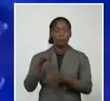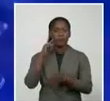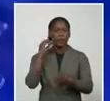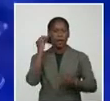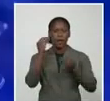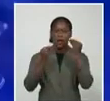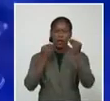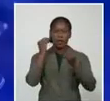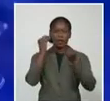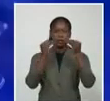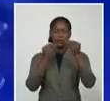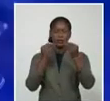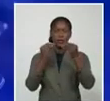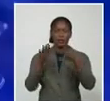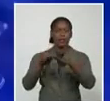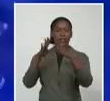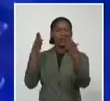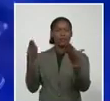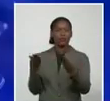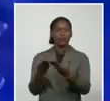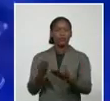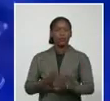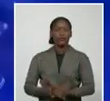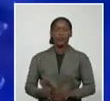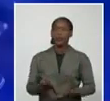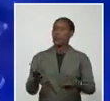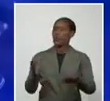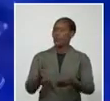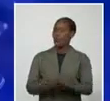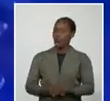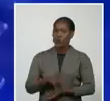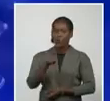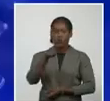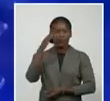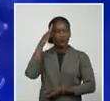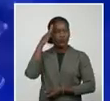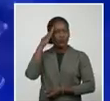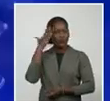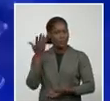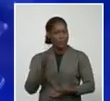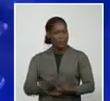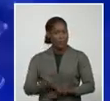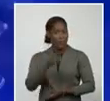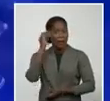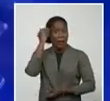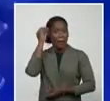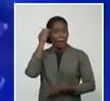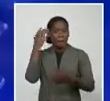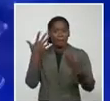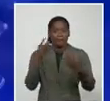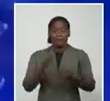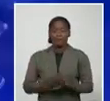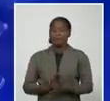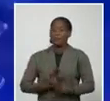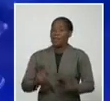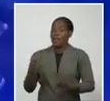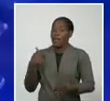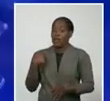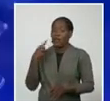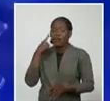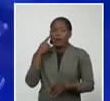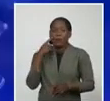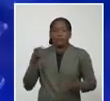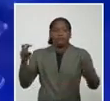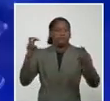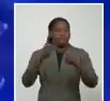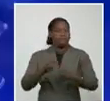situación internacional. Como tú has aprendido con la COVID. Así es. Casi sí. Tengo que ser doctora en estos temas, buscando